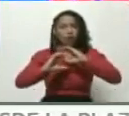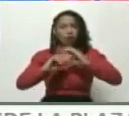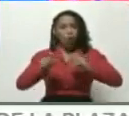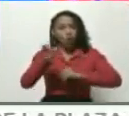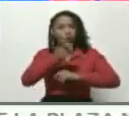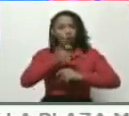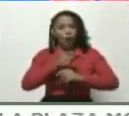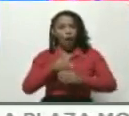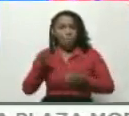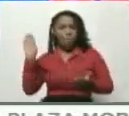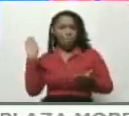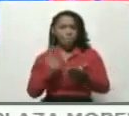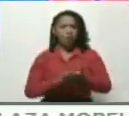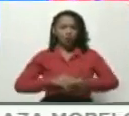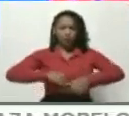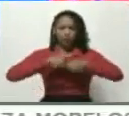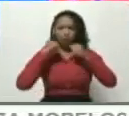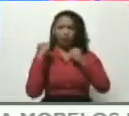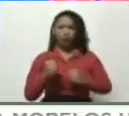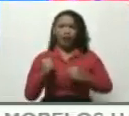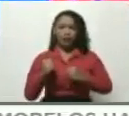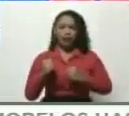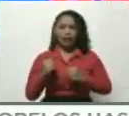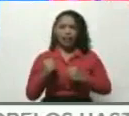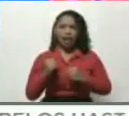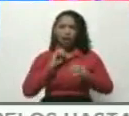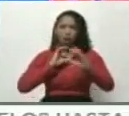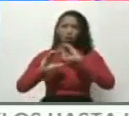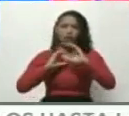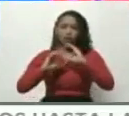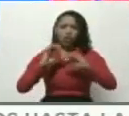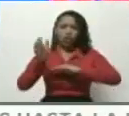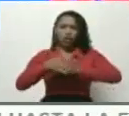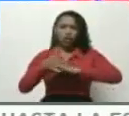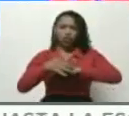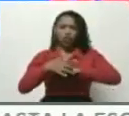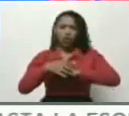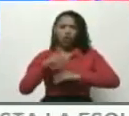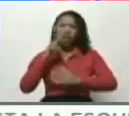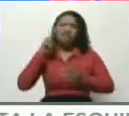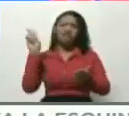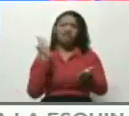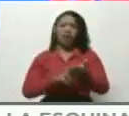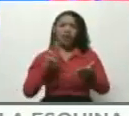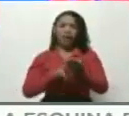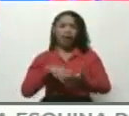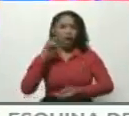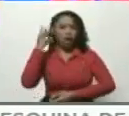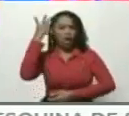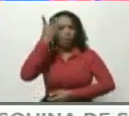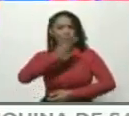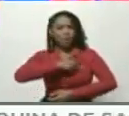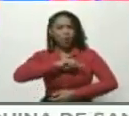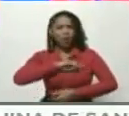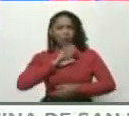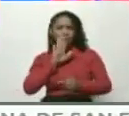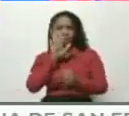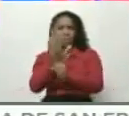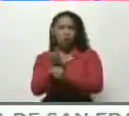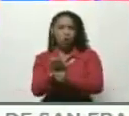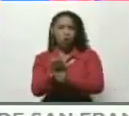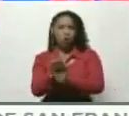buscan imponer por la fuerza comunicativa, tecnológica, su verdad. Y buscan ocultar